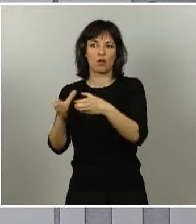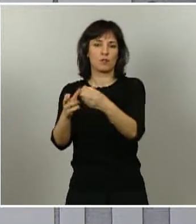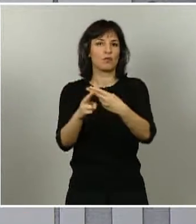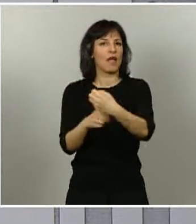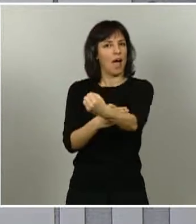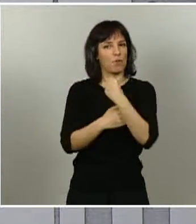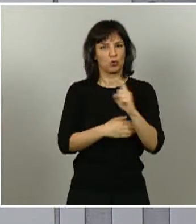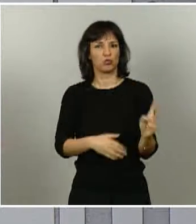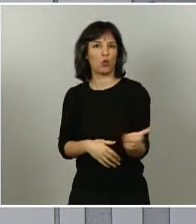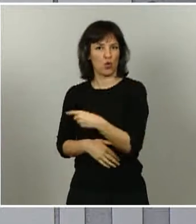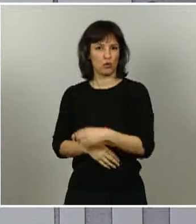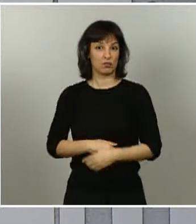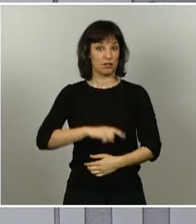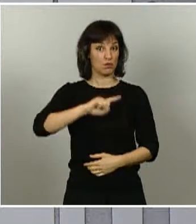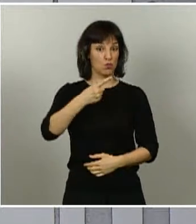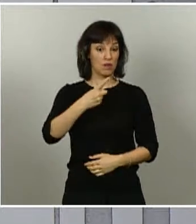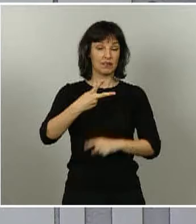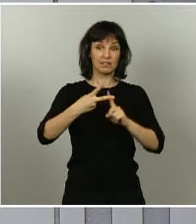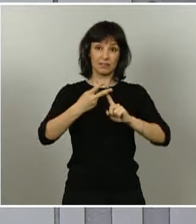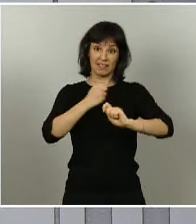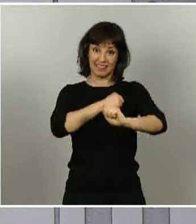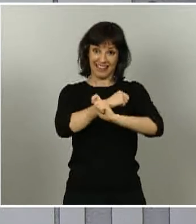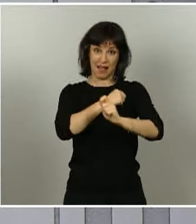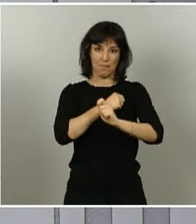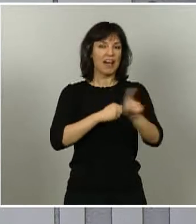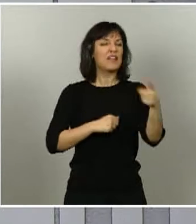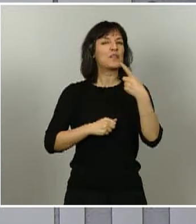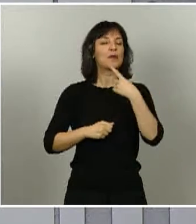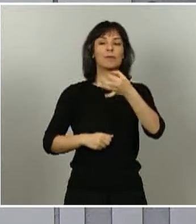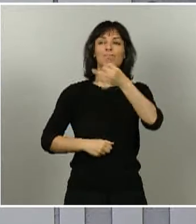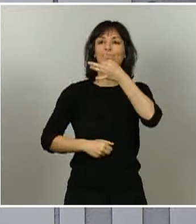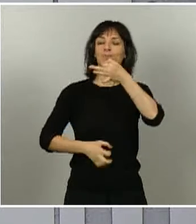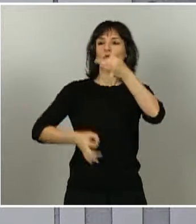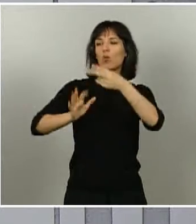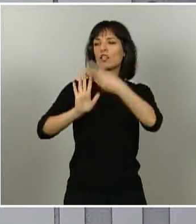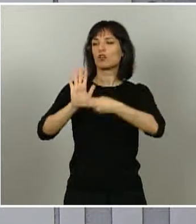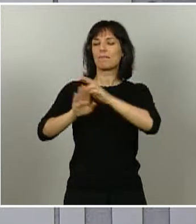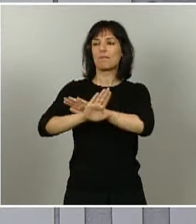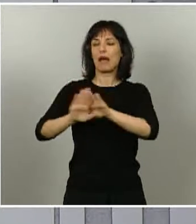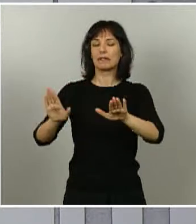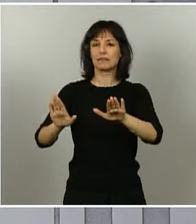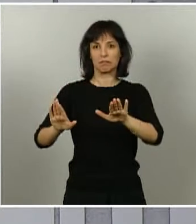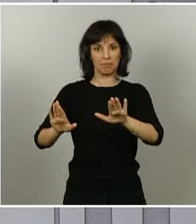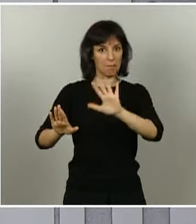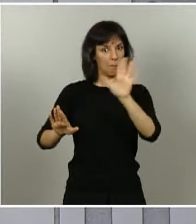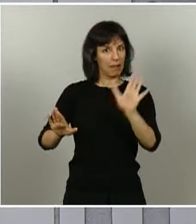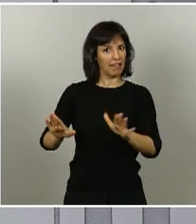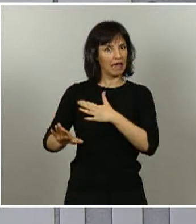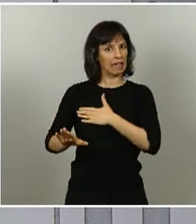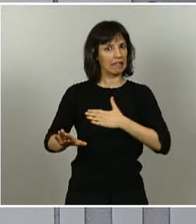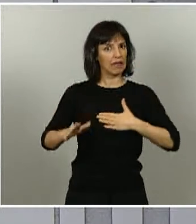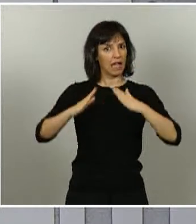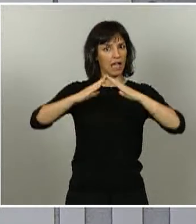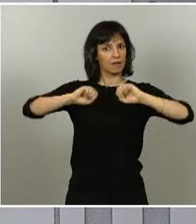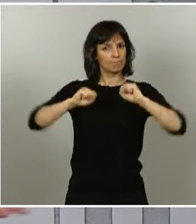a ese discurso que dicen jurídico. Por tanto, parecería que estuvieran de acuerdo con seguir con el confinamiento, o al menos con la